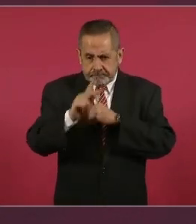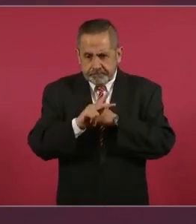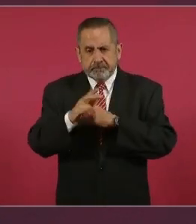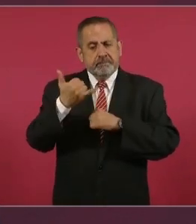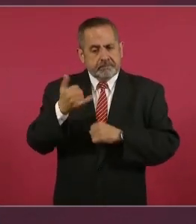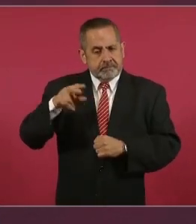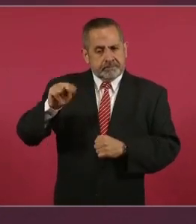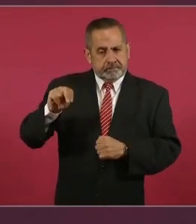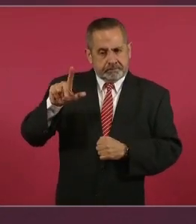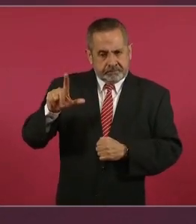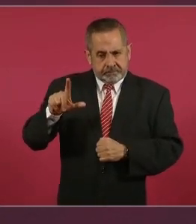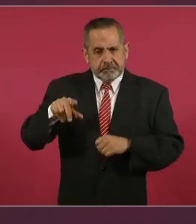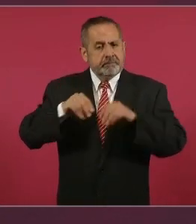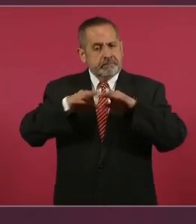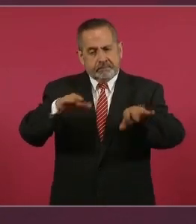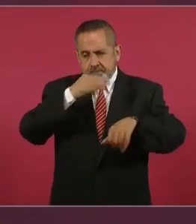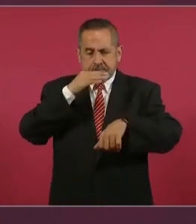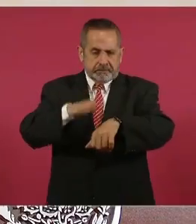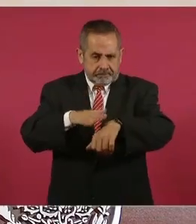sepa.